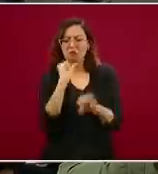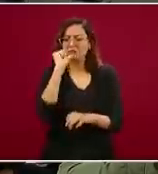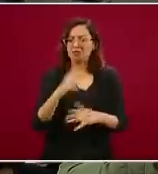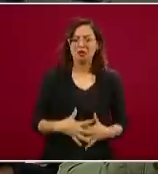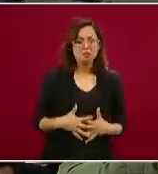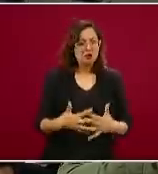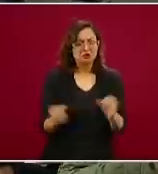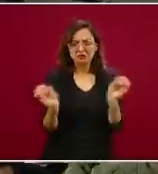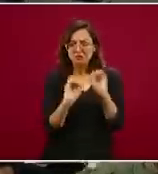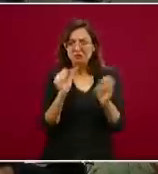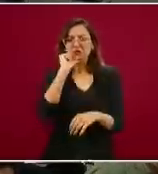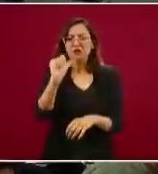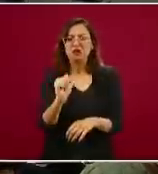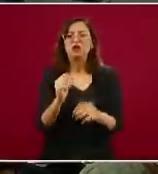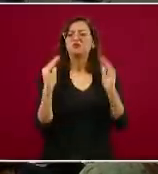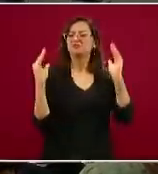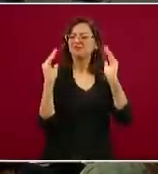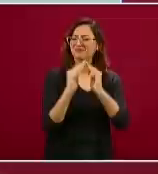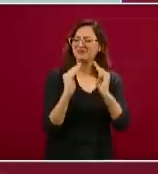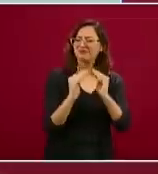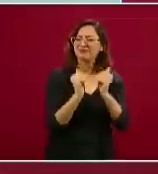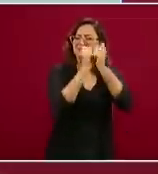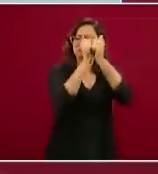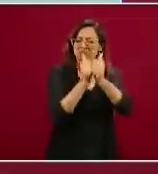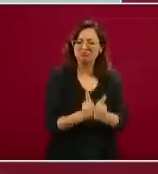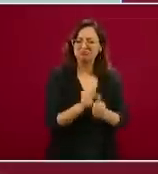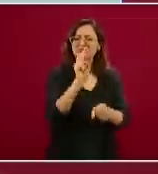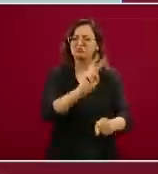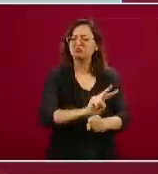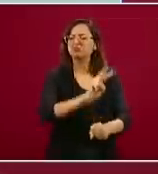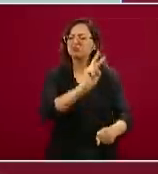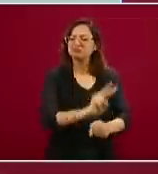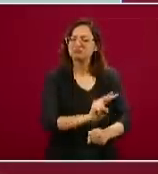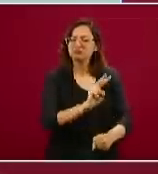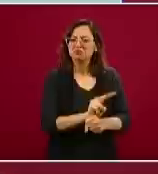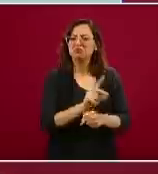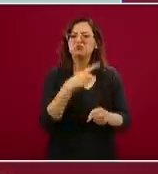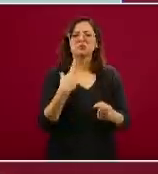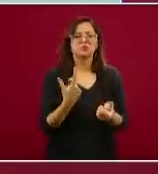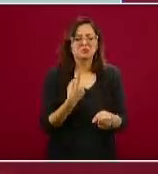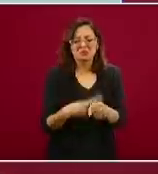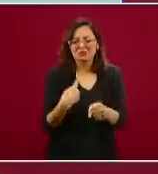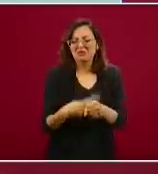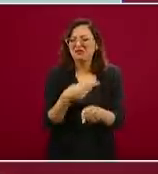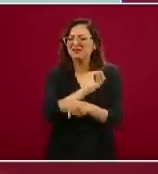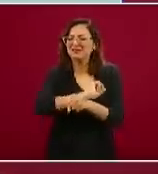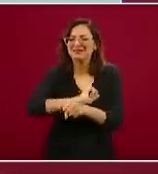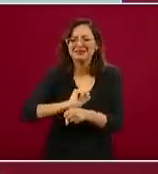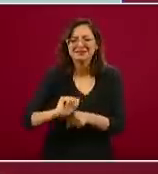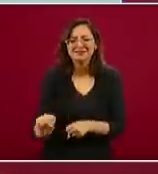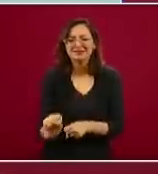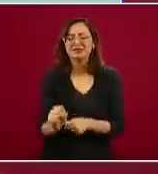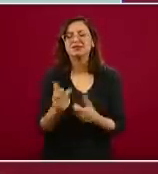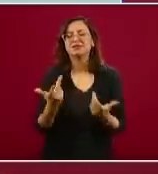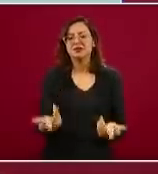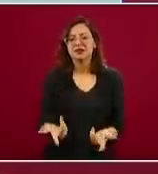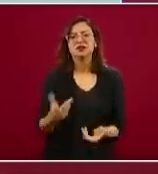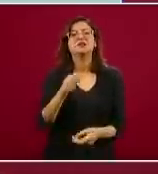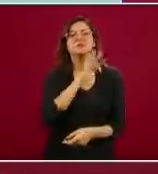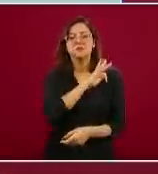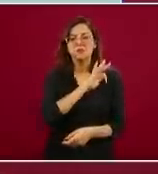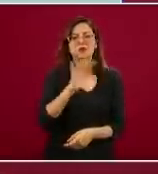embarazada, se puede mantener en una observación. Hemos puesto siempre a disposición el número